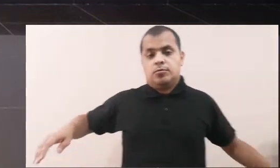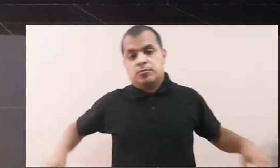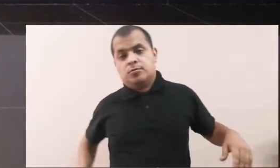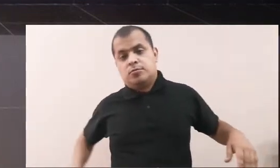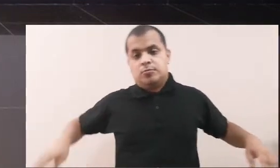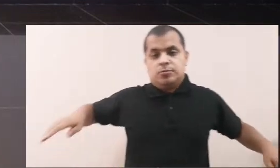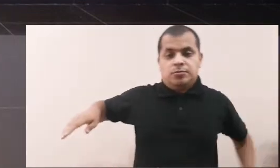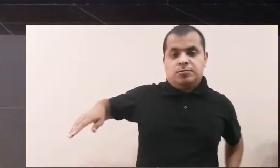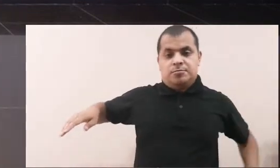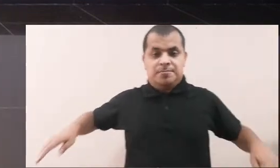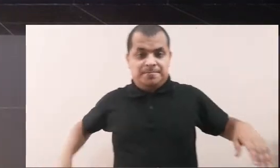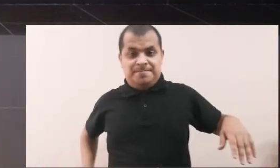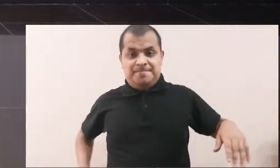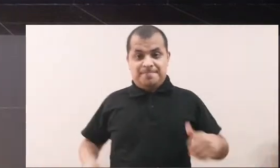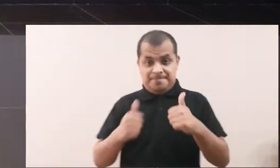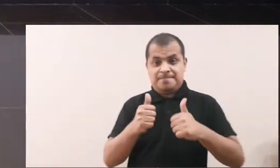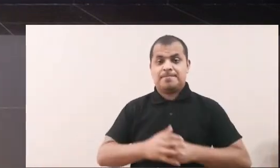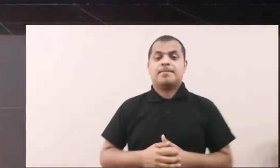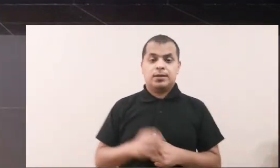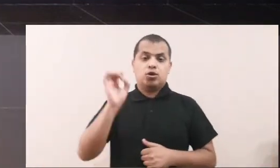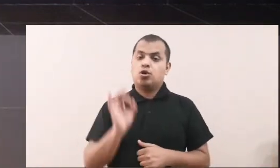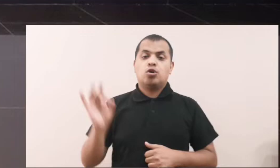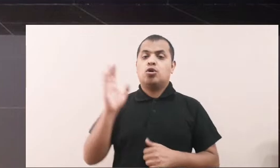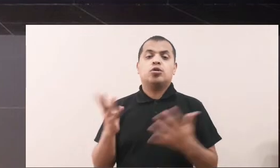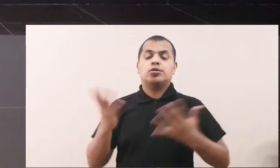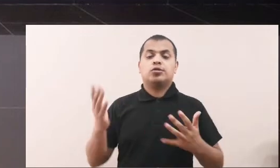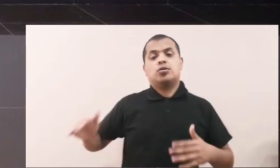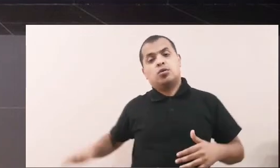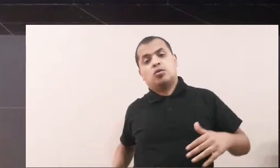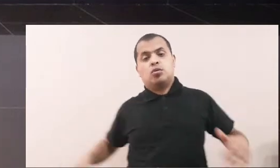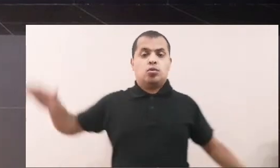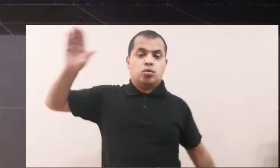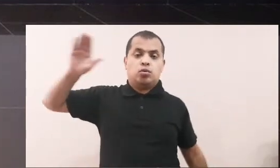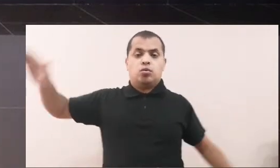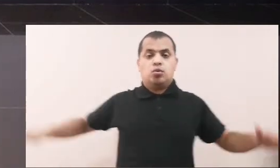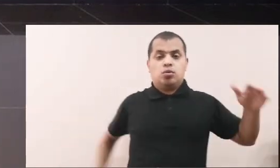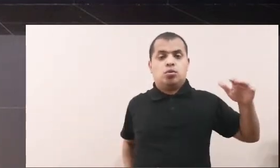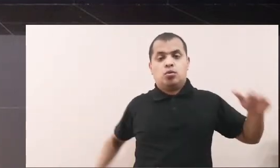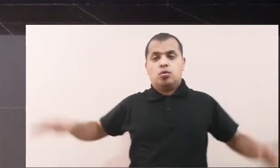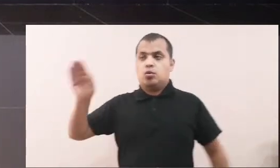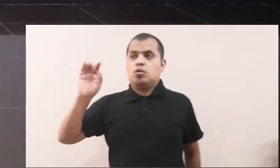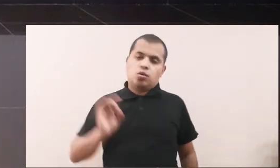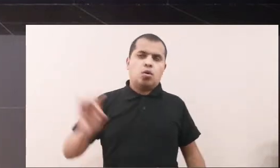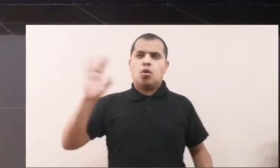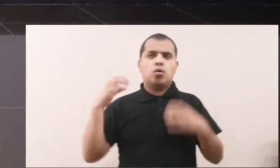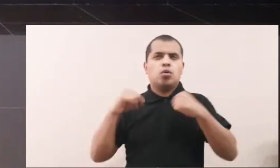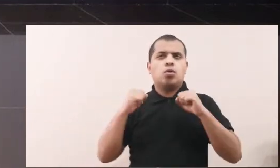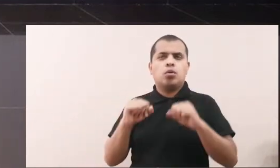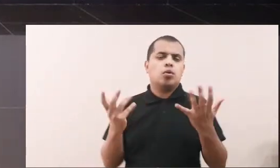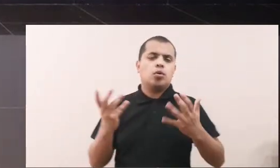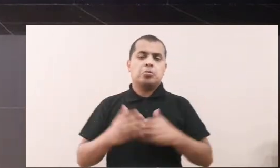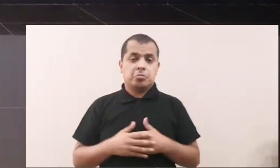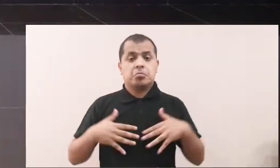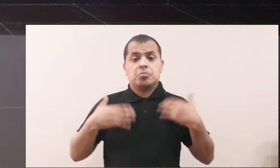bien? Me imagino que sí. Hay otro ejercicio para agitarnos, para activar fisiológicamente nuestro